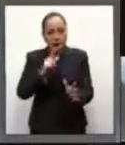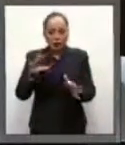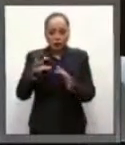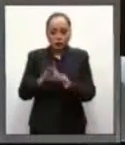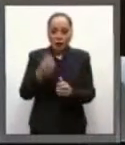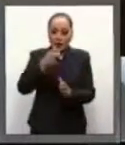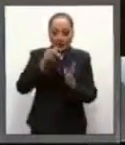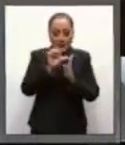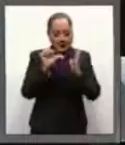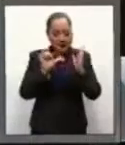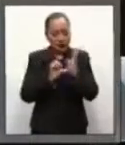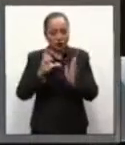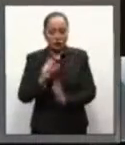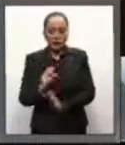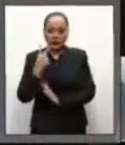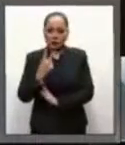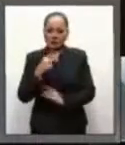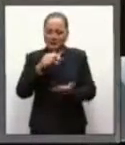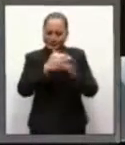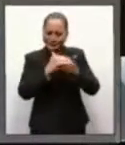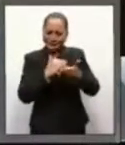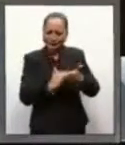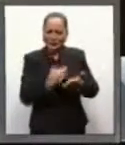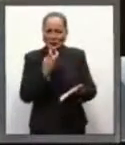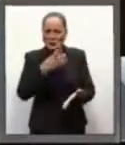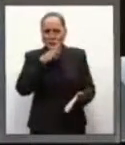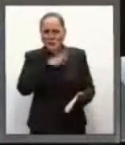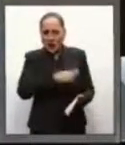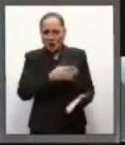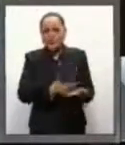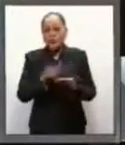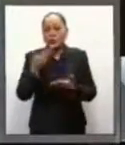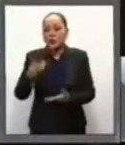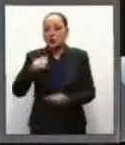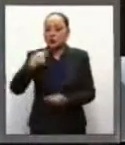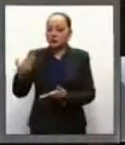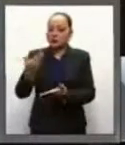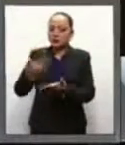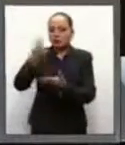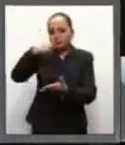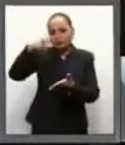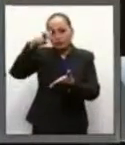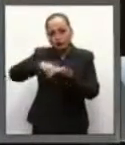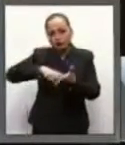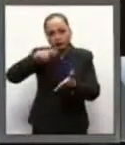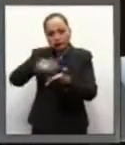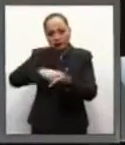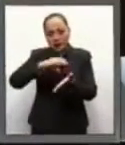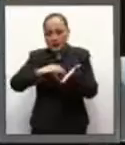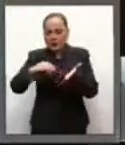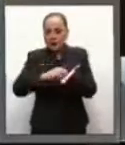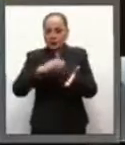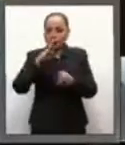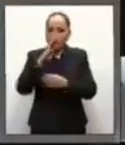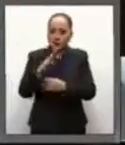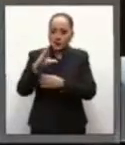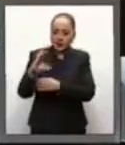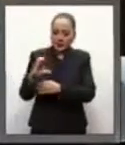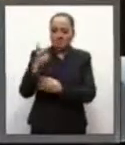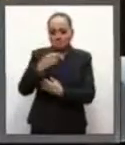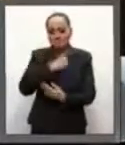el artículo 32, por lo que propongo su reforma a los incisos B y